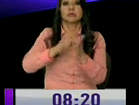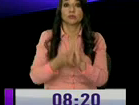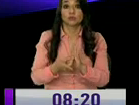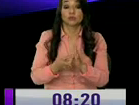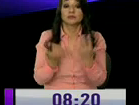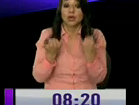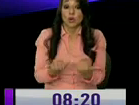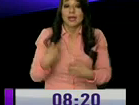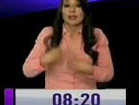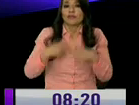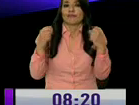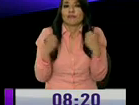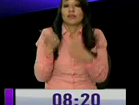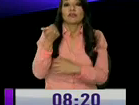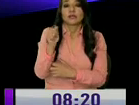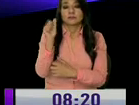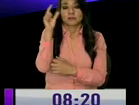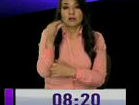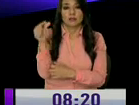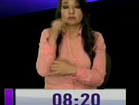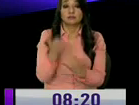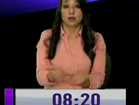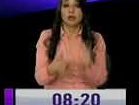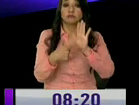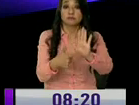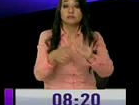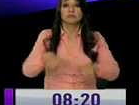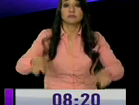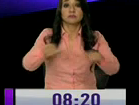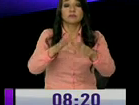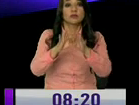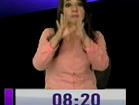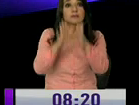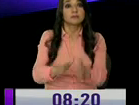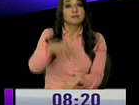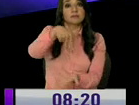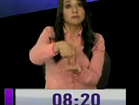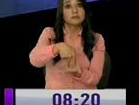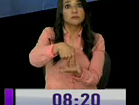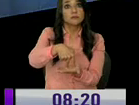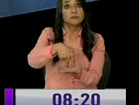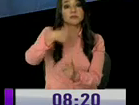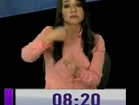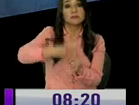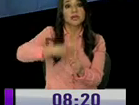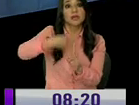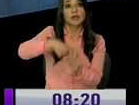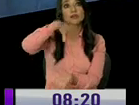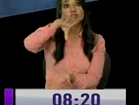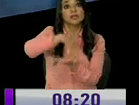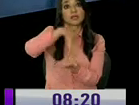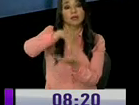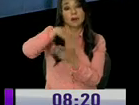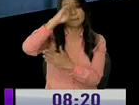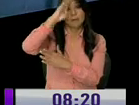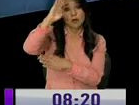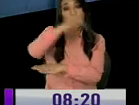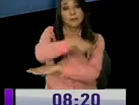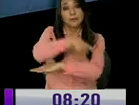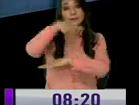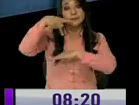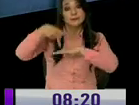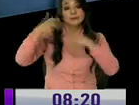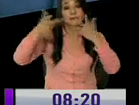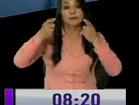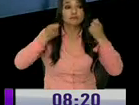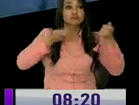está frío, 10 grados centígrados. Tiempo de ir donde está Sofía Ventimilla. Mercado Central. Ahí la Intendencia de Policía de Pichincha realizará